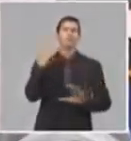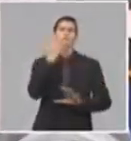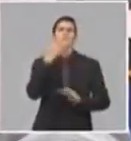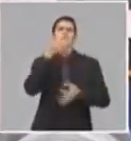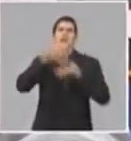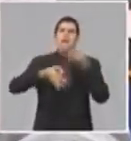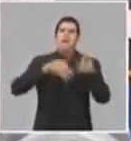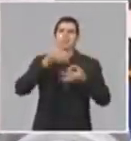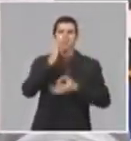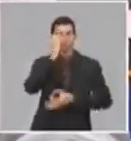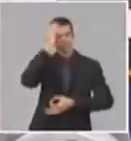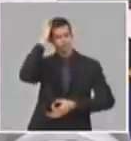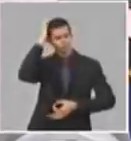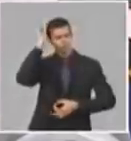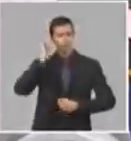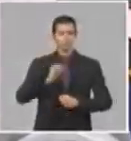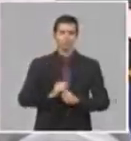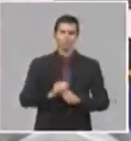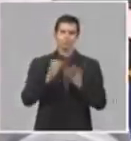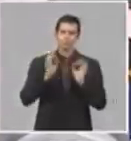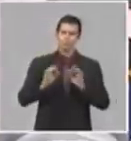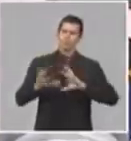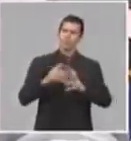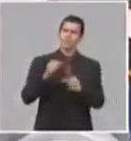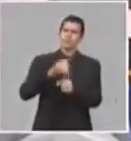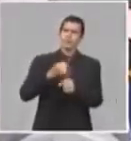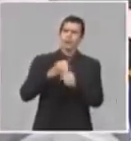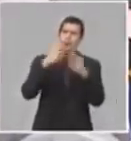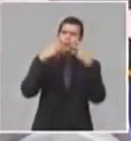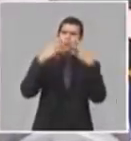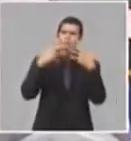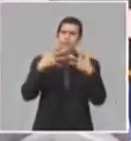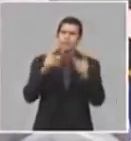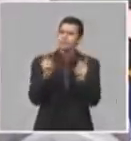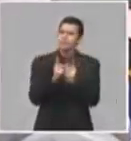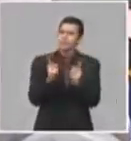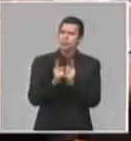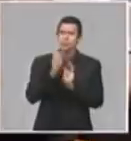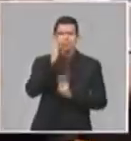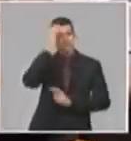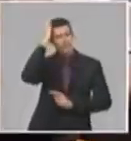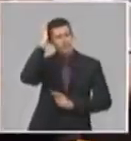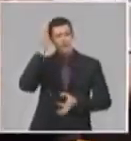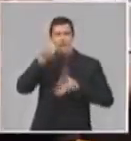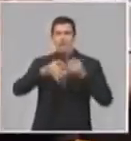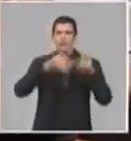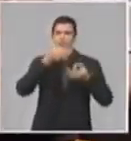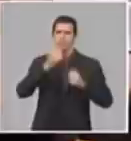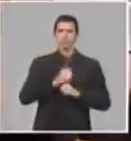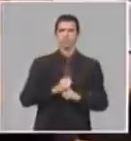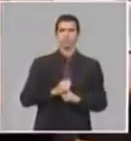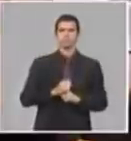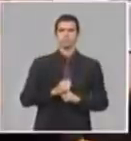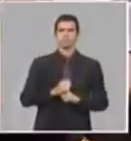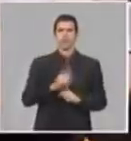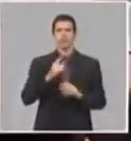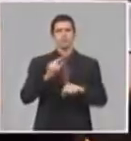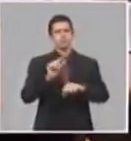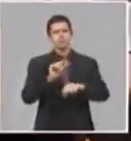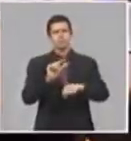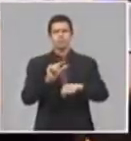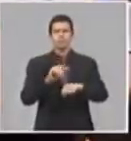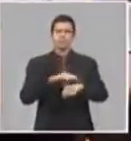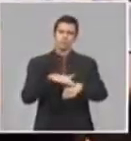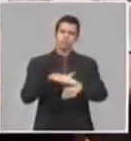importancia de esta estrategia que se va a presentar en la tarde de hoy. Bueno, propongo entonces que comencemos. Perdón, un segundo, ¿sí? Por eso es que